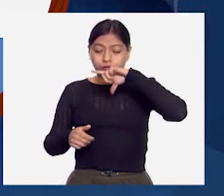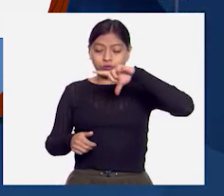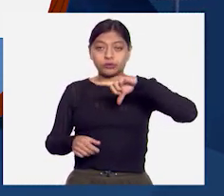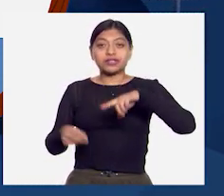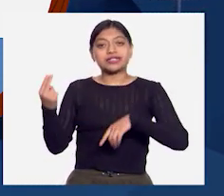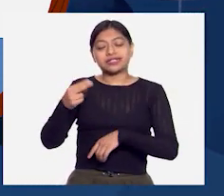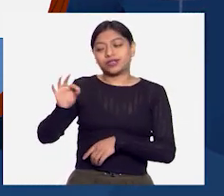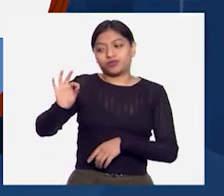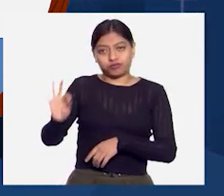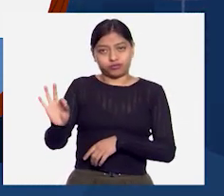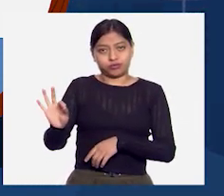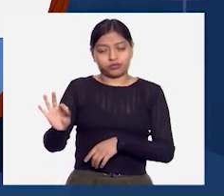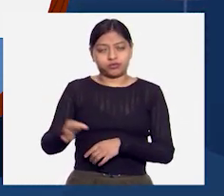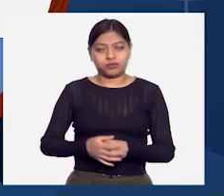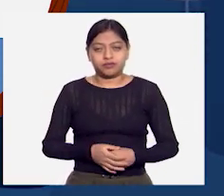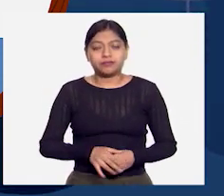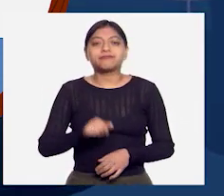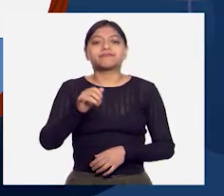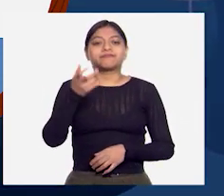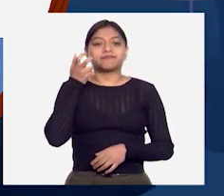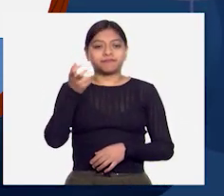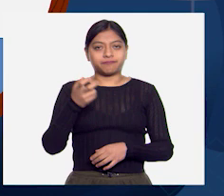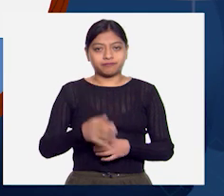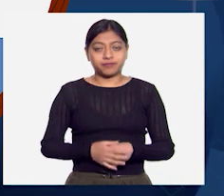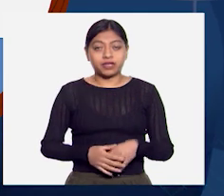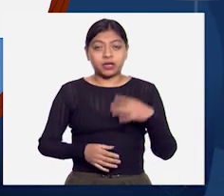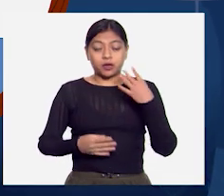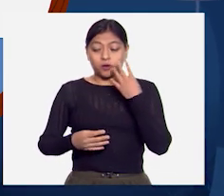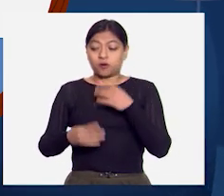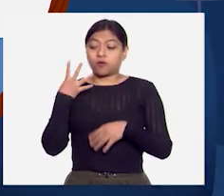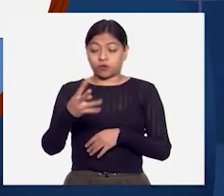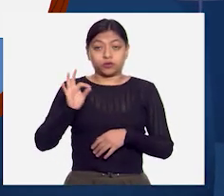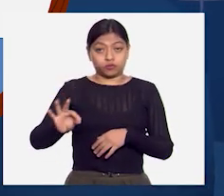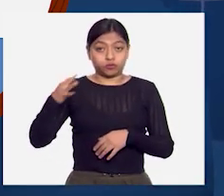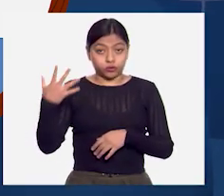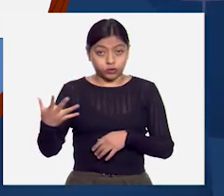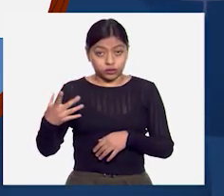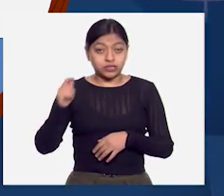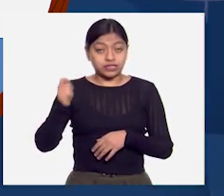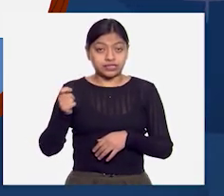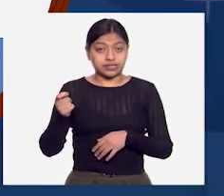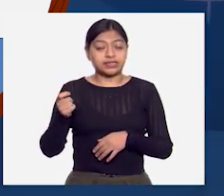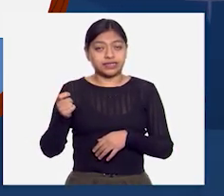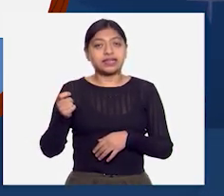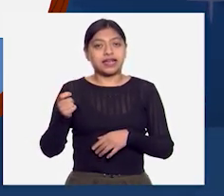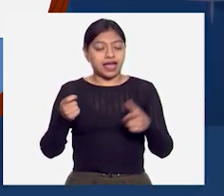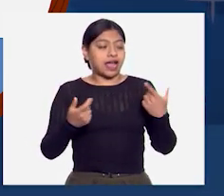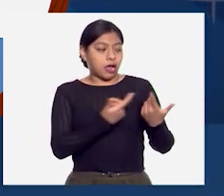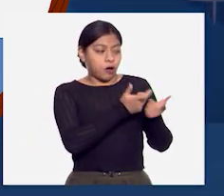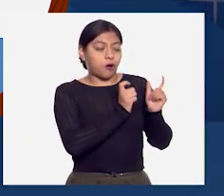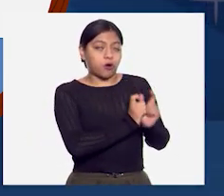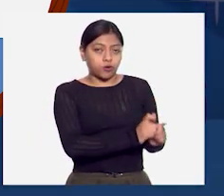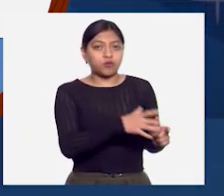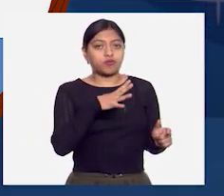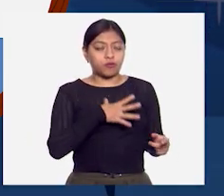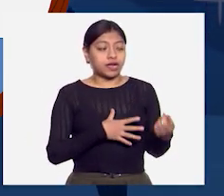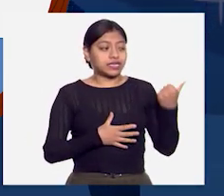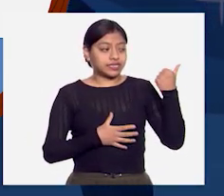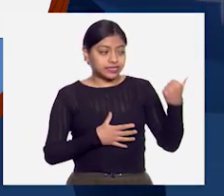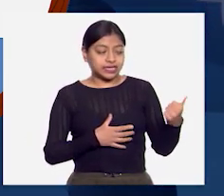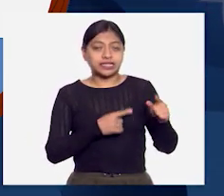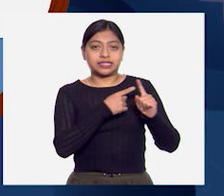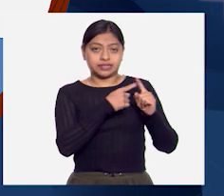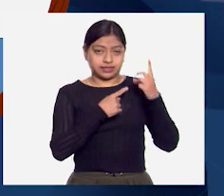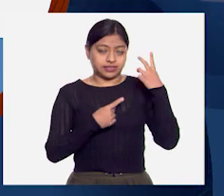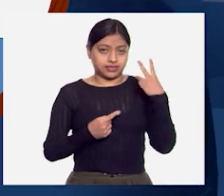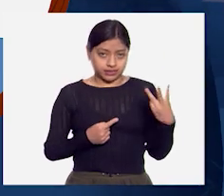decimal. Ah, y también en este caso el 4.5 es representante del conjunto formado por el 6 y el